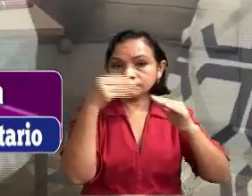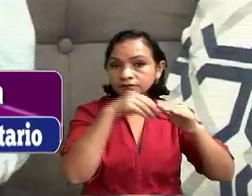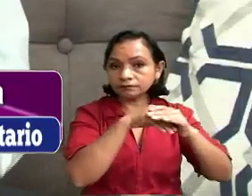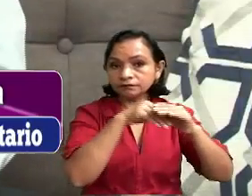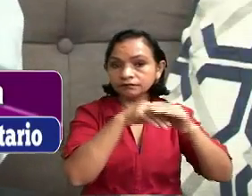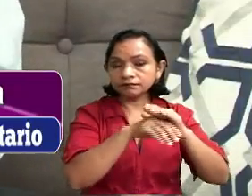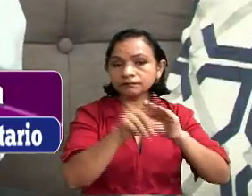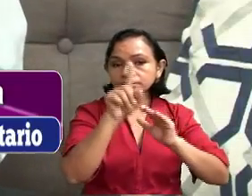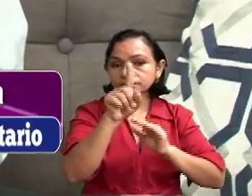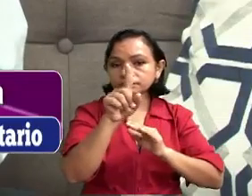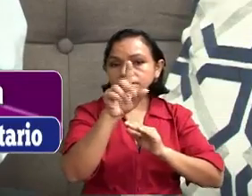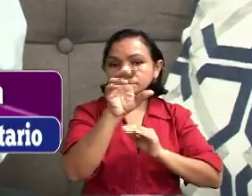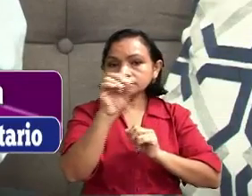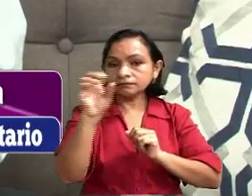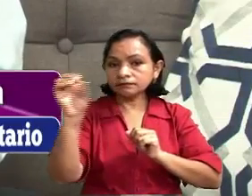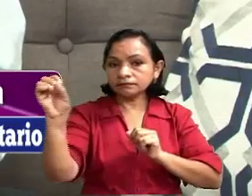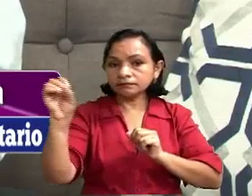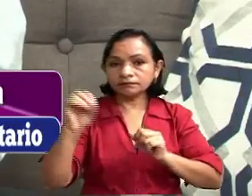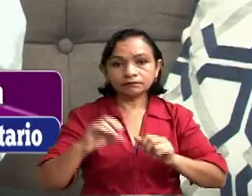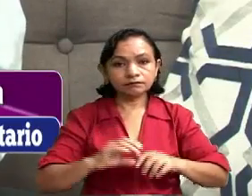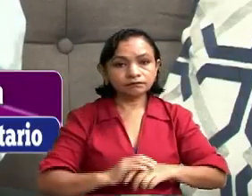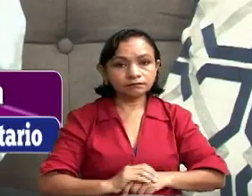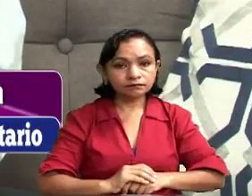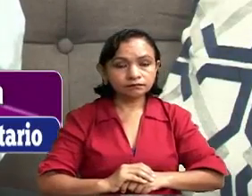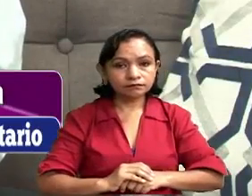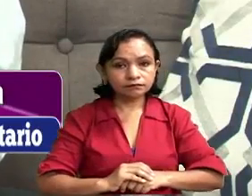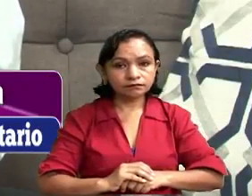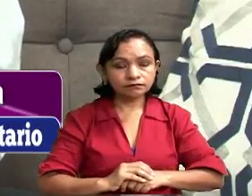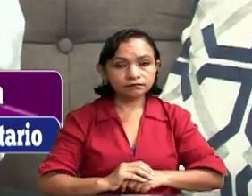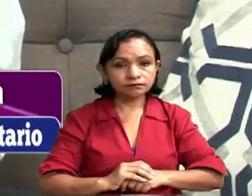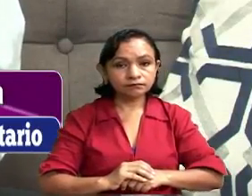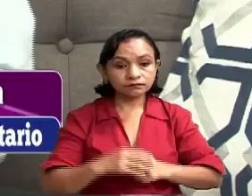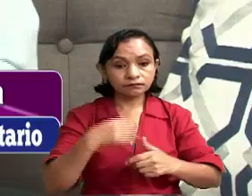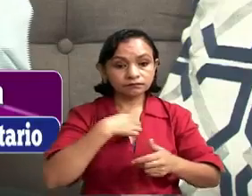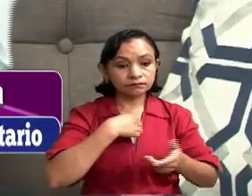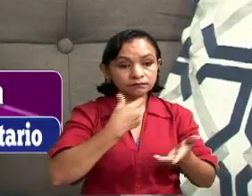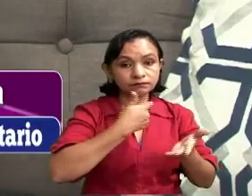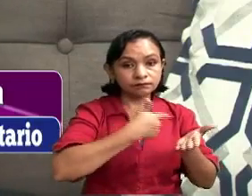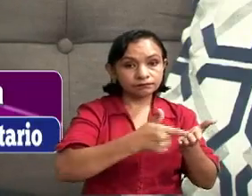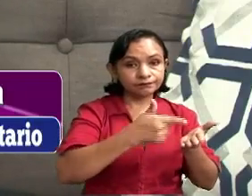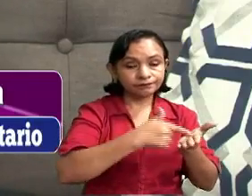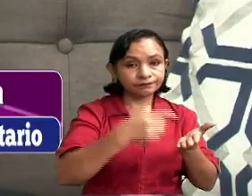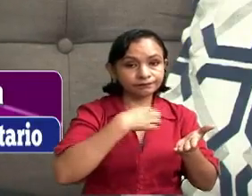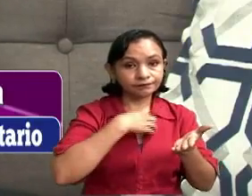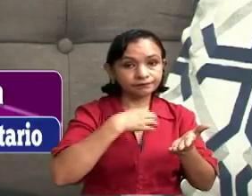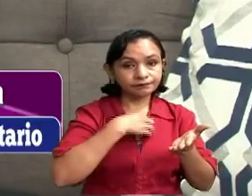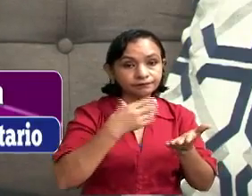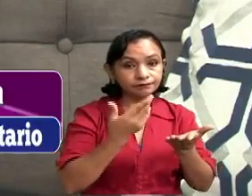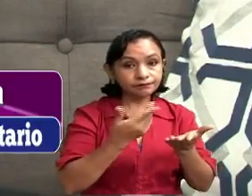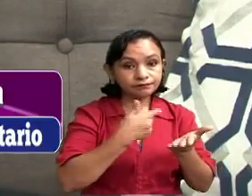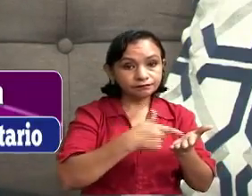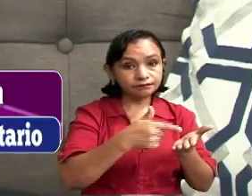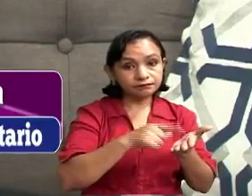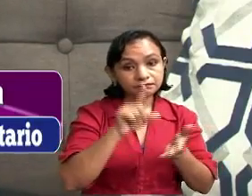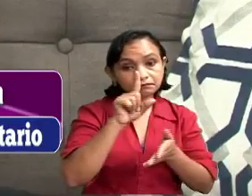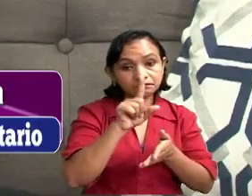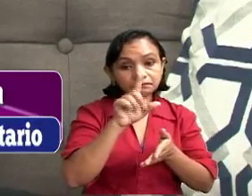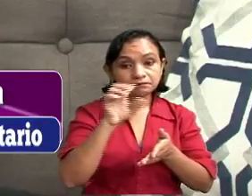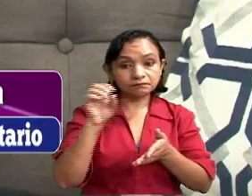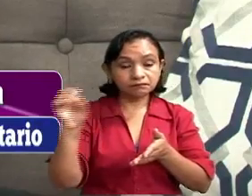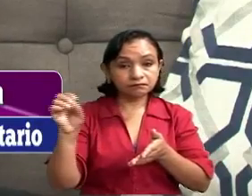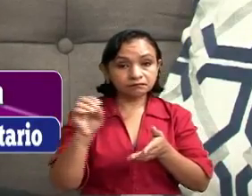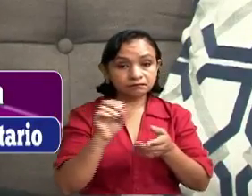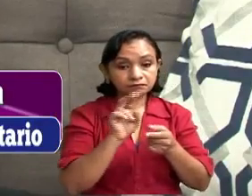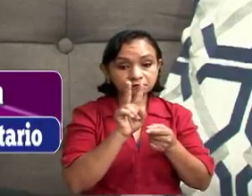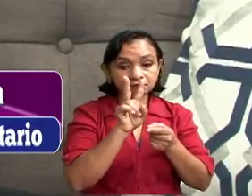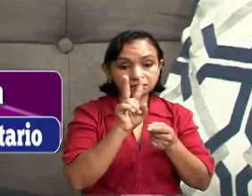de 100 córdobas, entonces vos gastás de acuerdo a tus ingresos, de 100 córdobas, es decir, 20